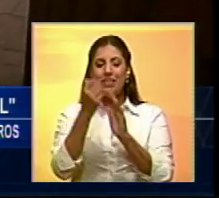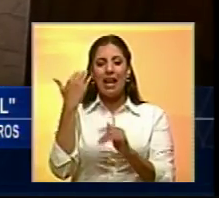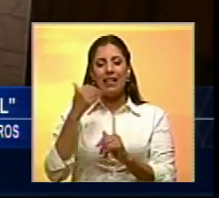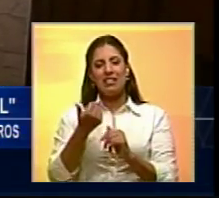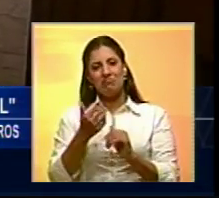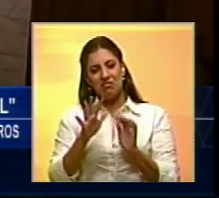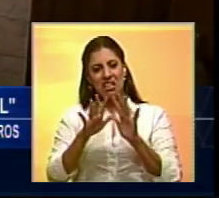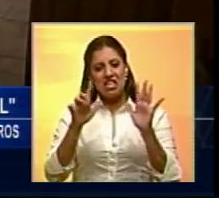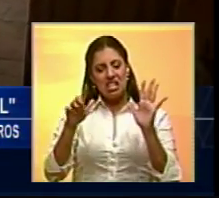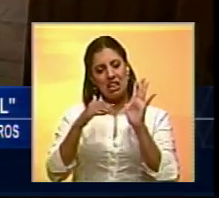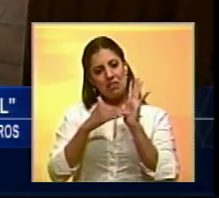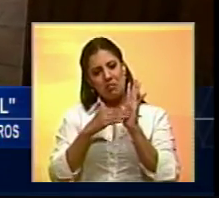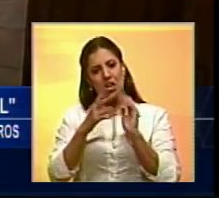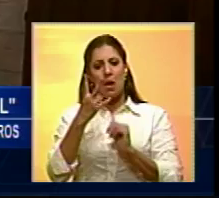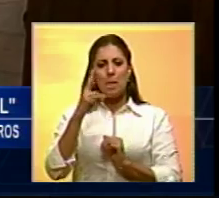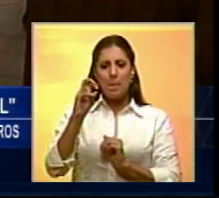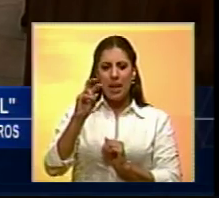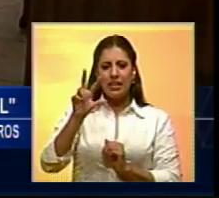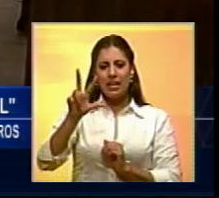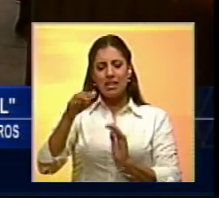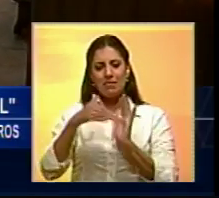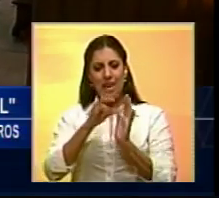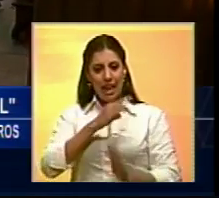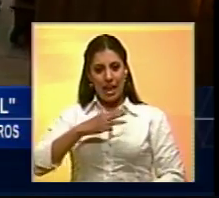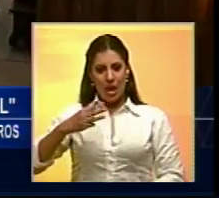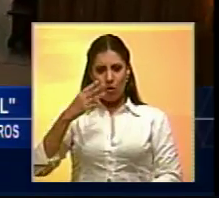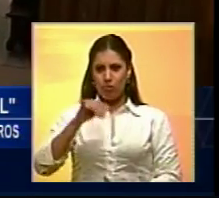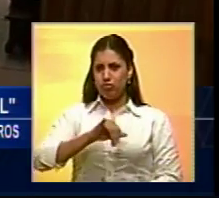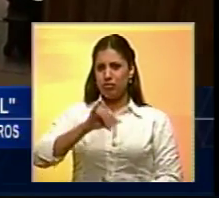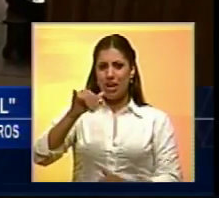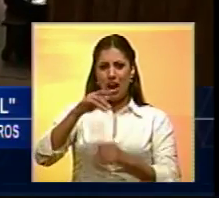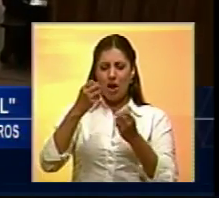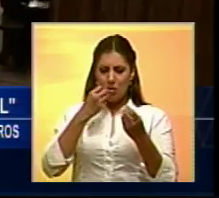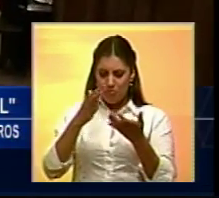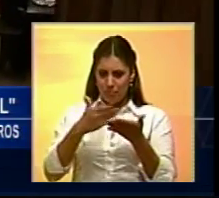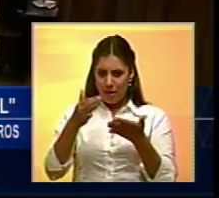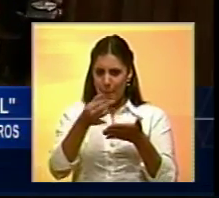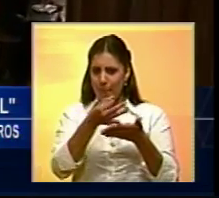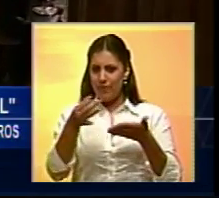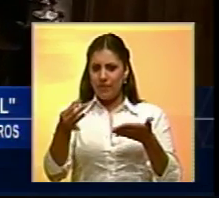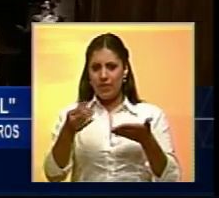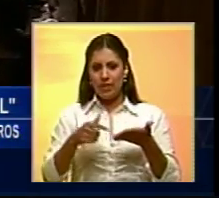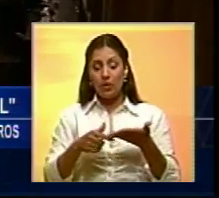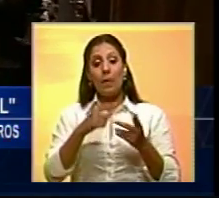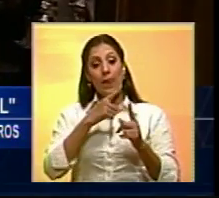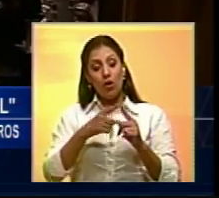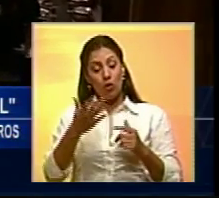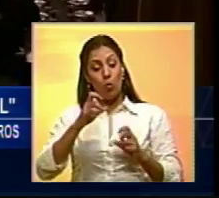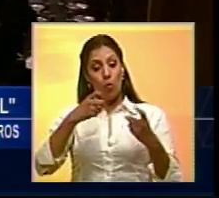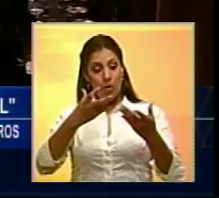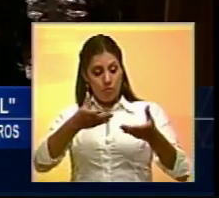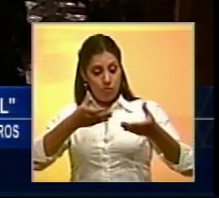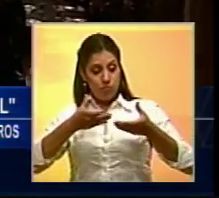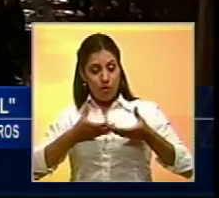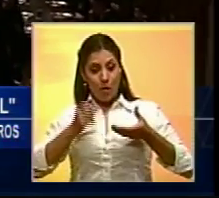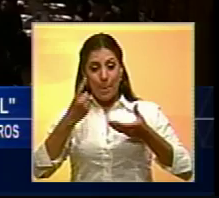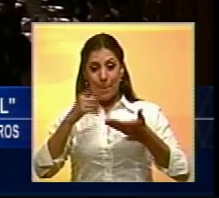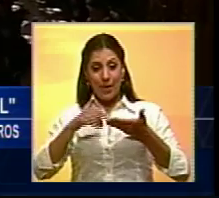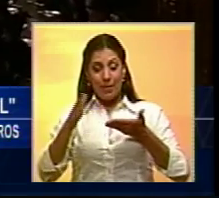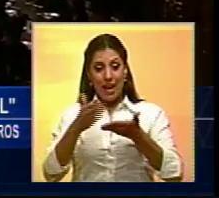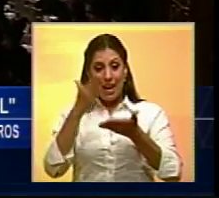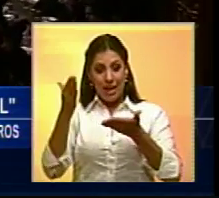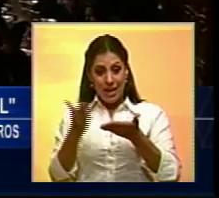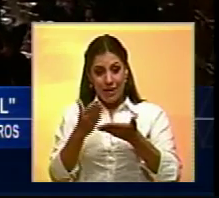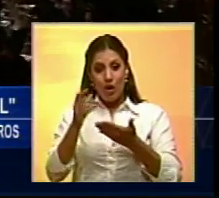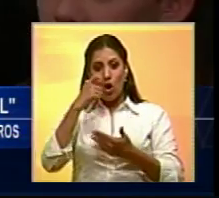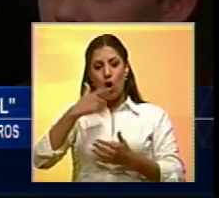entre 17.000 y 23.000 euros, se encontraba en condiciones excelentes. El nuevo propietario de esa primera edición del libro es